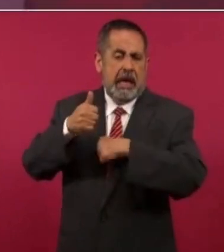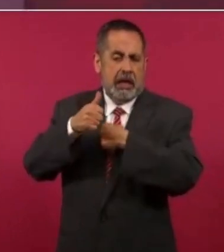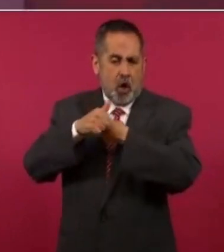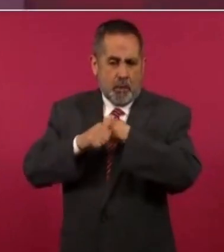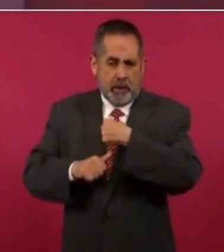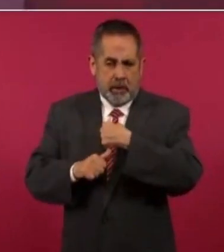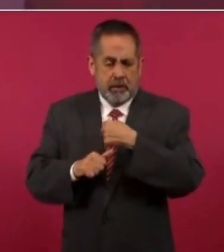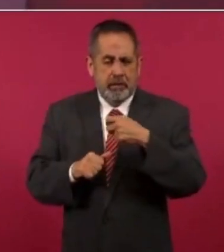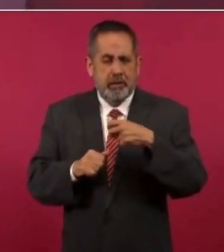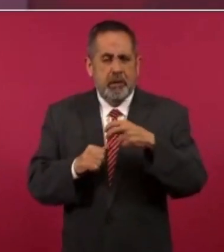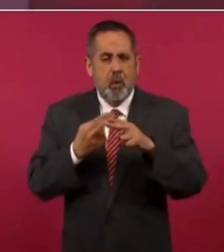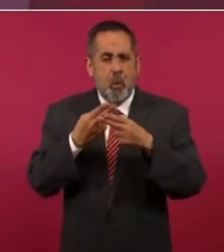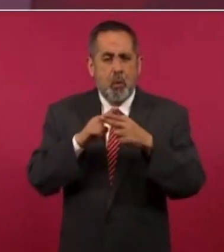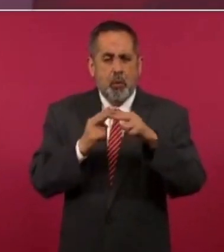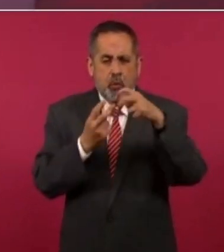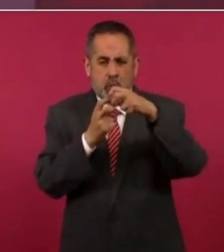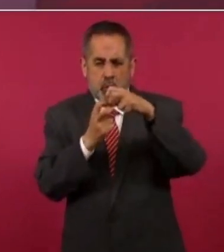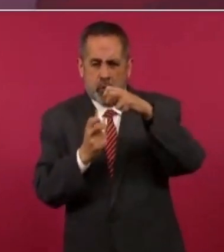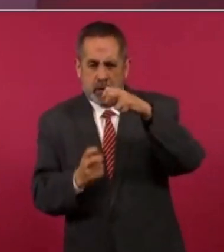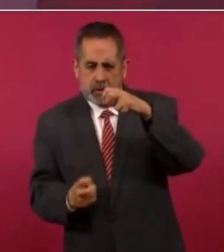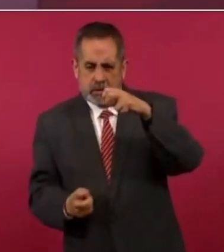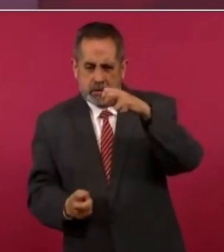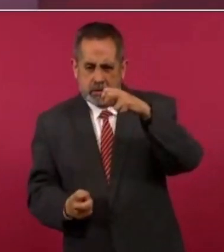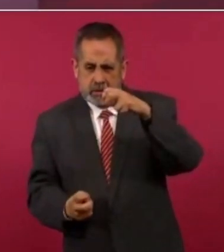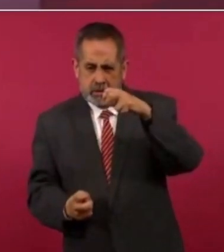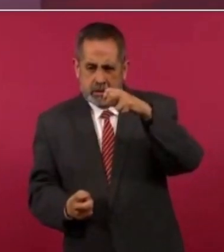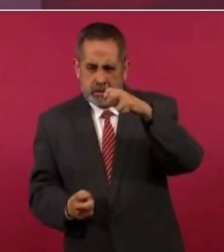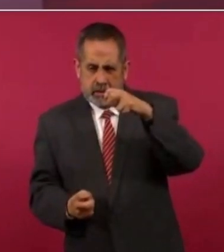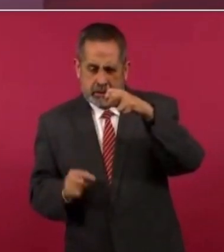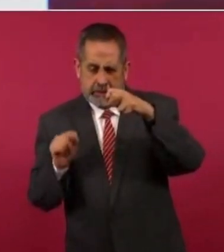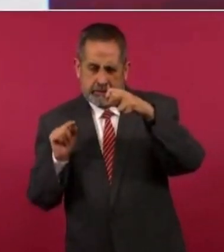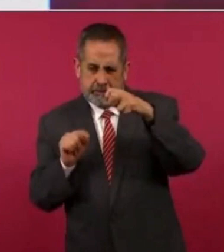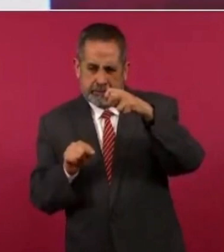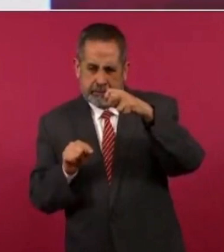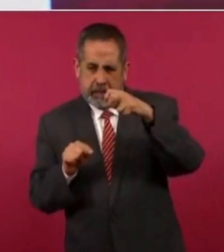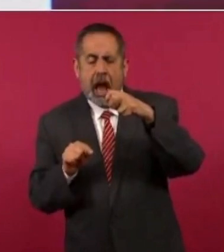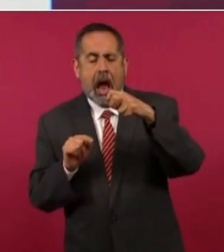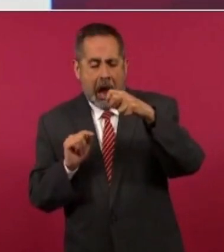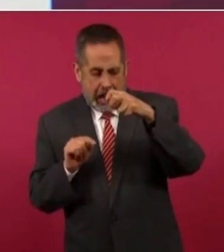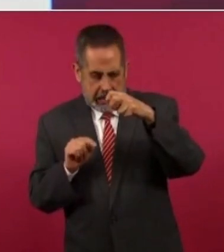en la columna, una infiltración, vamos a decir.